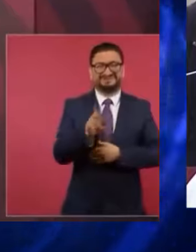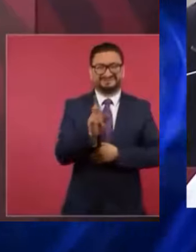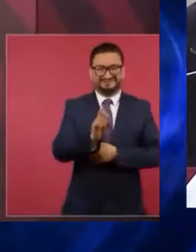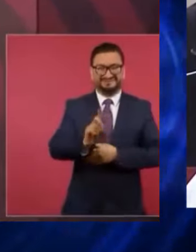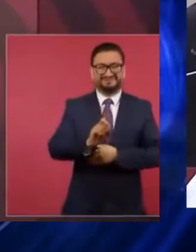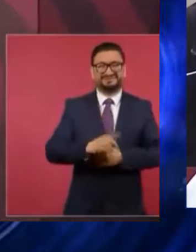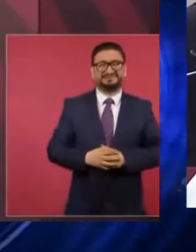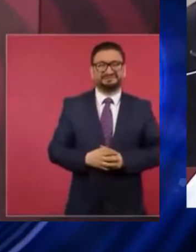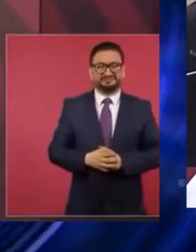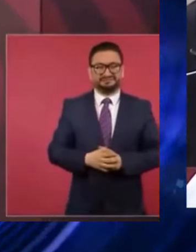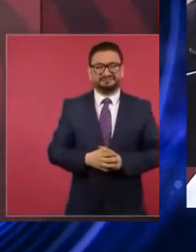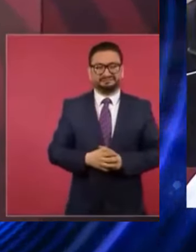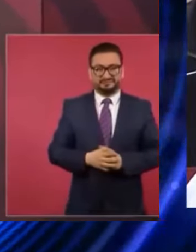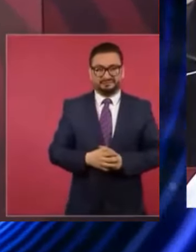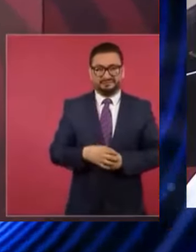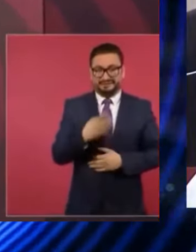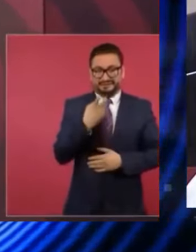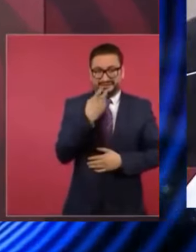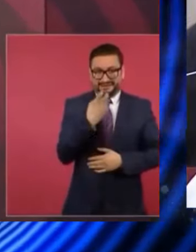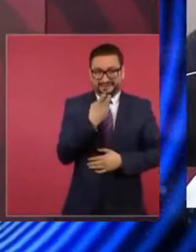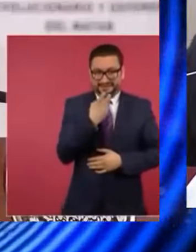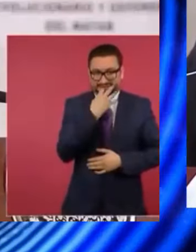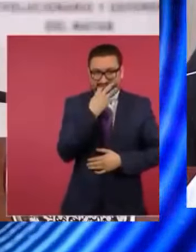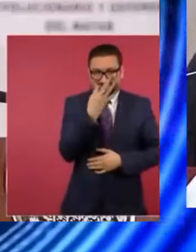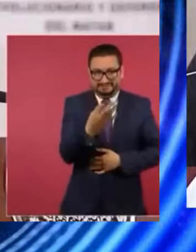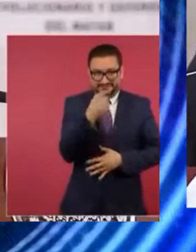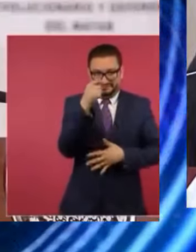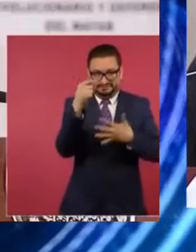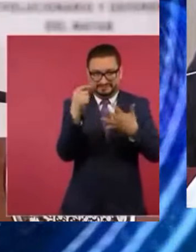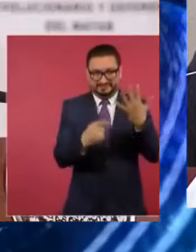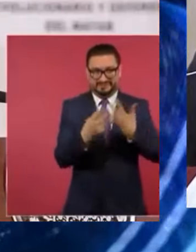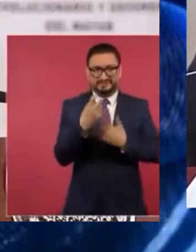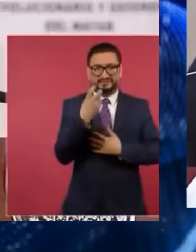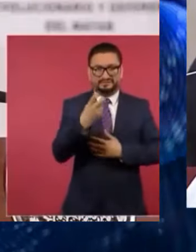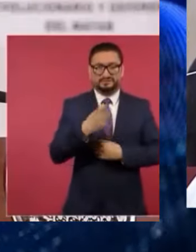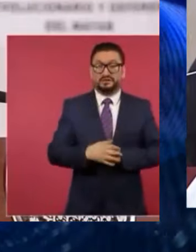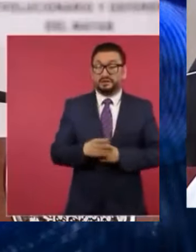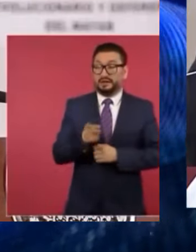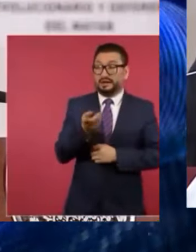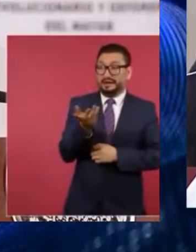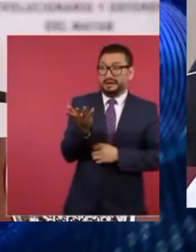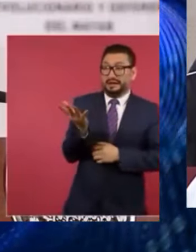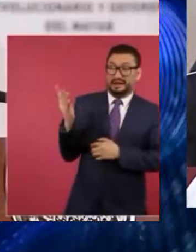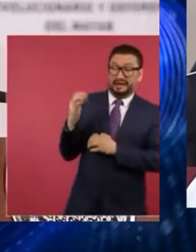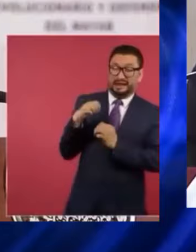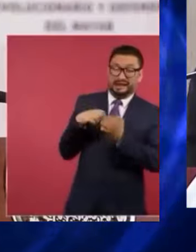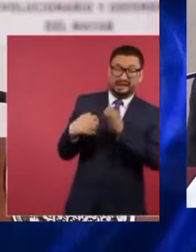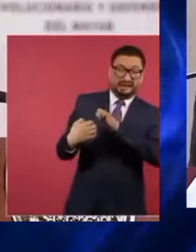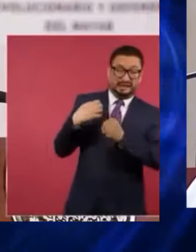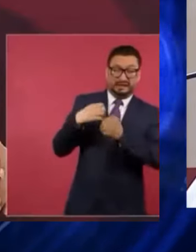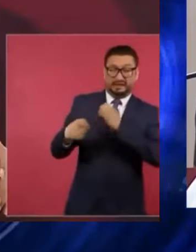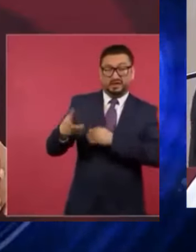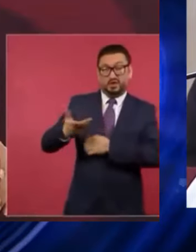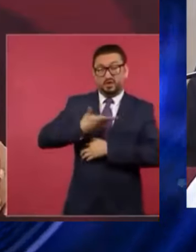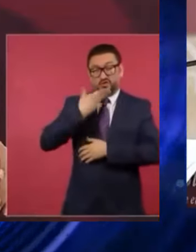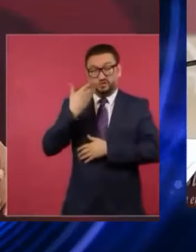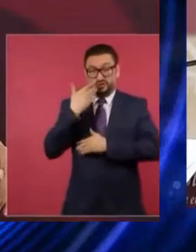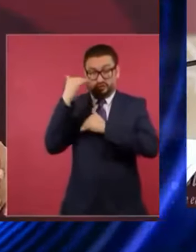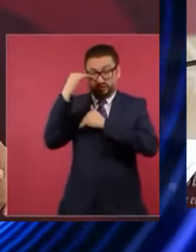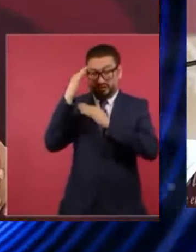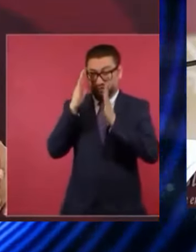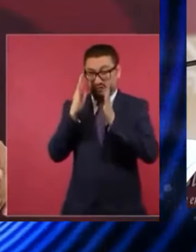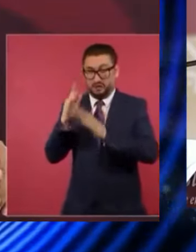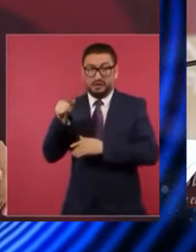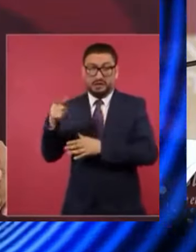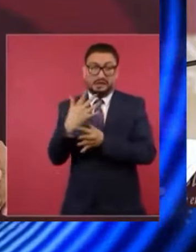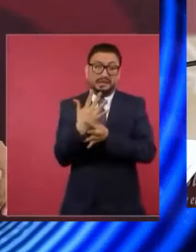Así como se los estoy comentando, apostaron nuestros adversarios, los conservadores, a que iba a